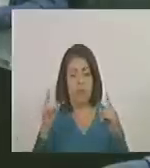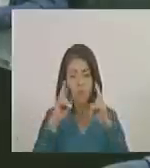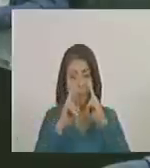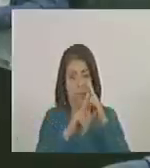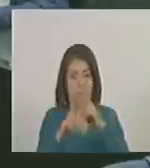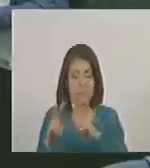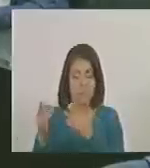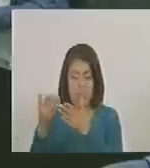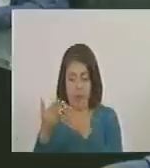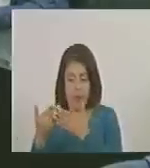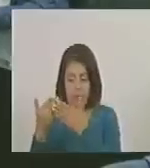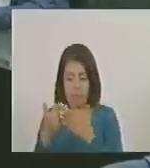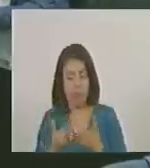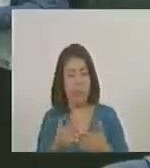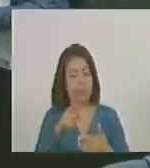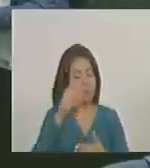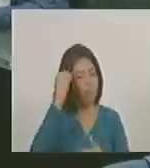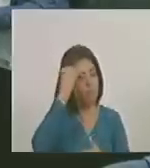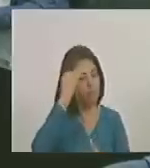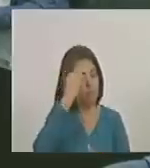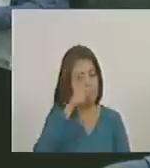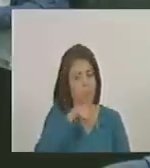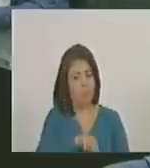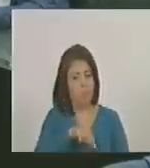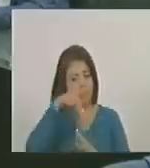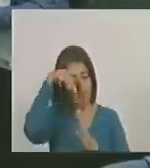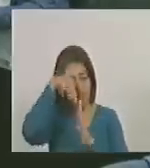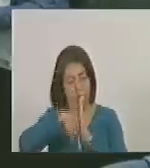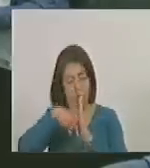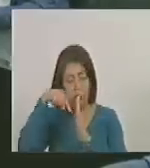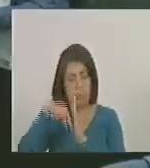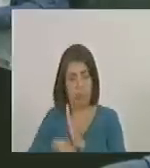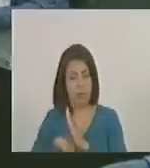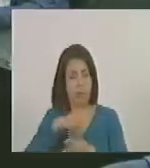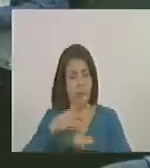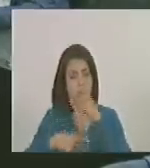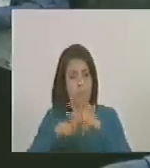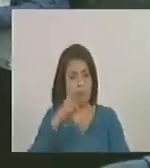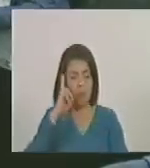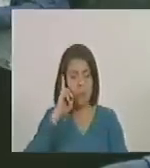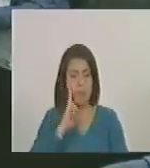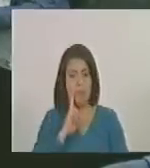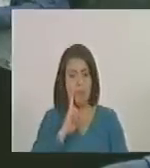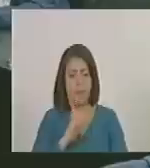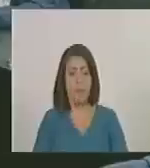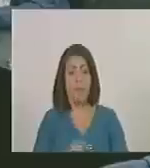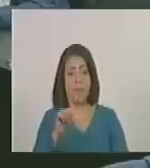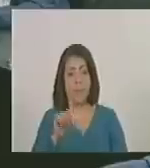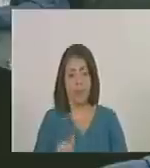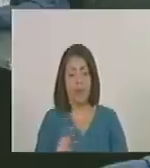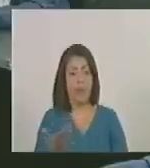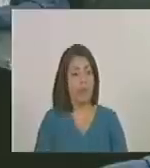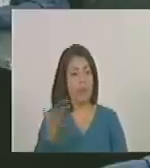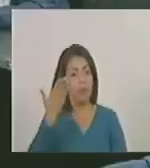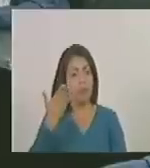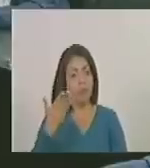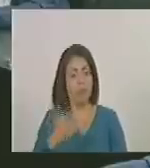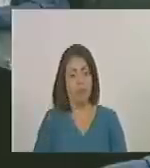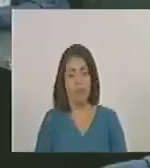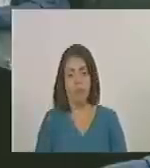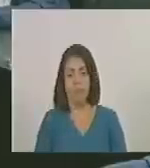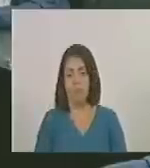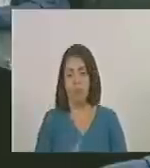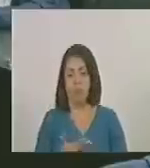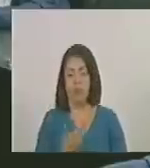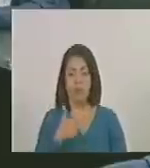el estudio, la reflexión, la profundización del proceso bolivariano. Esto es fundamental